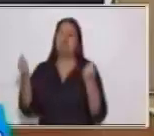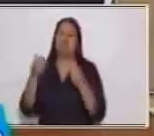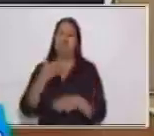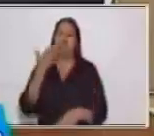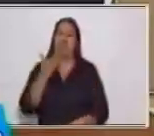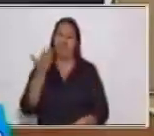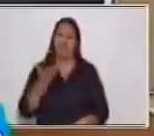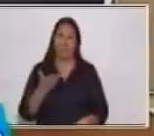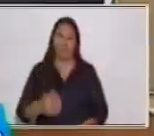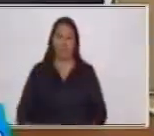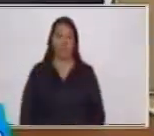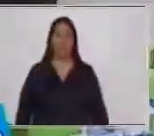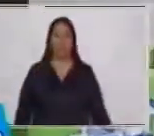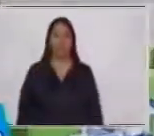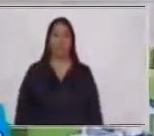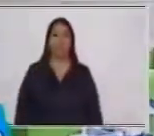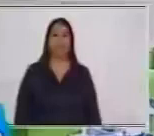iniciamos.